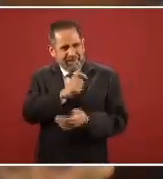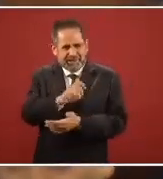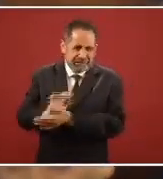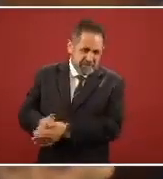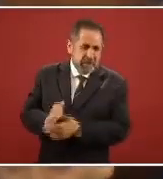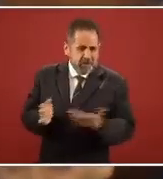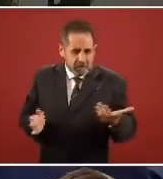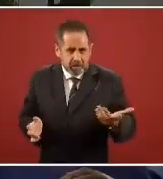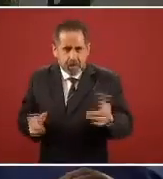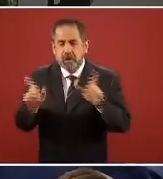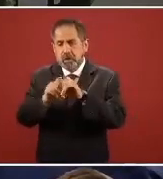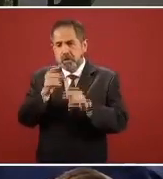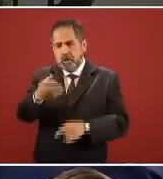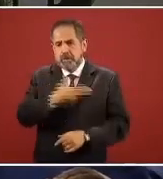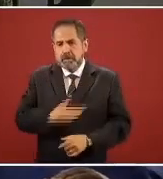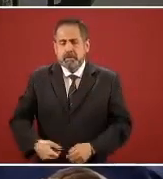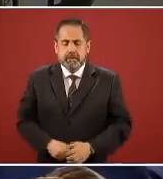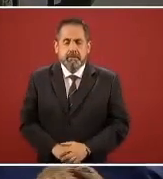discriminación? Es cuanto, presidente.